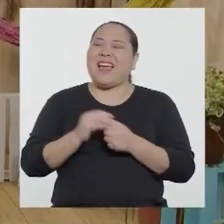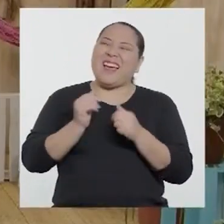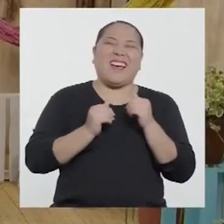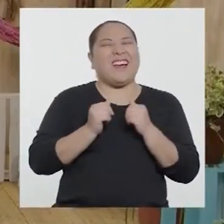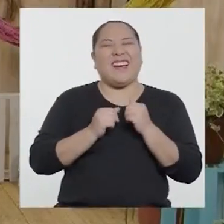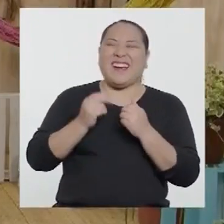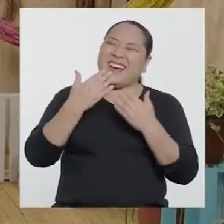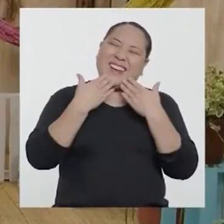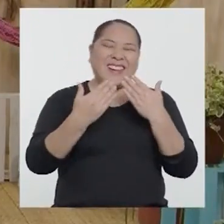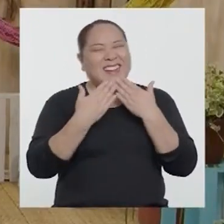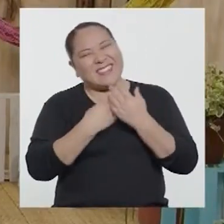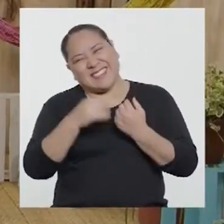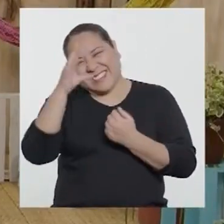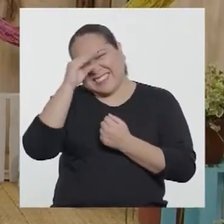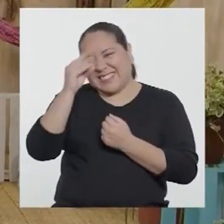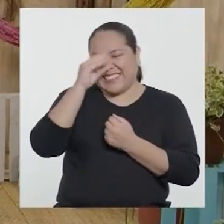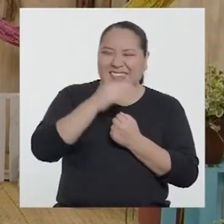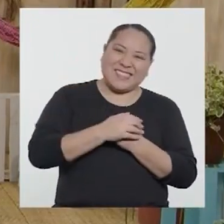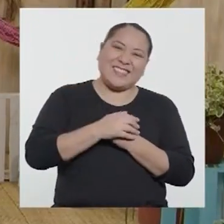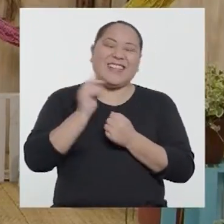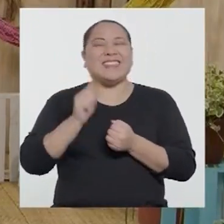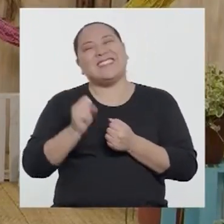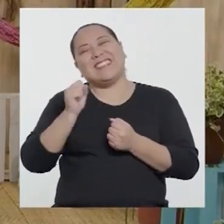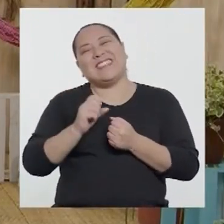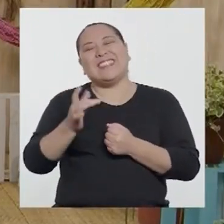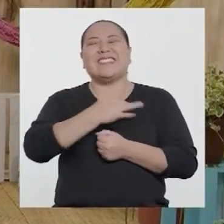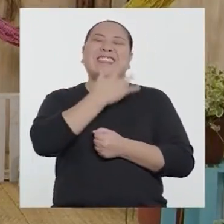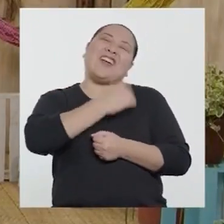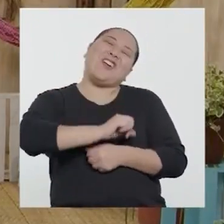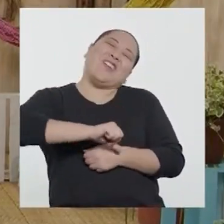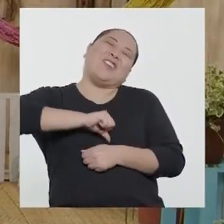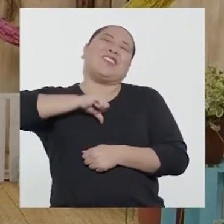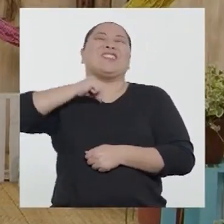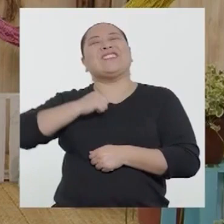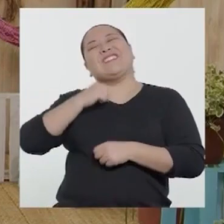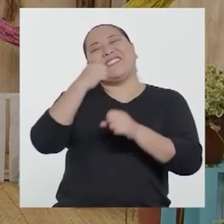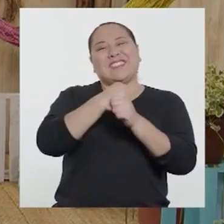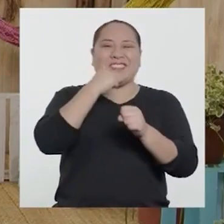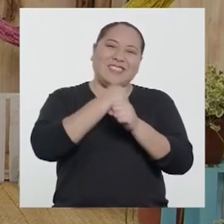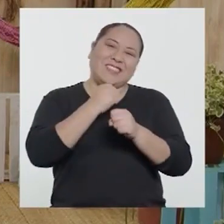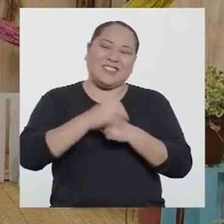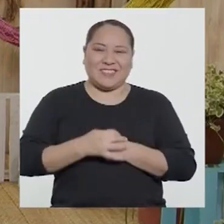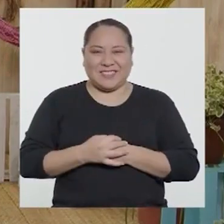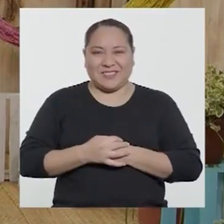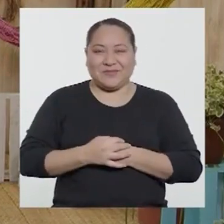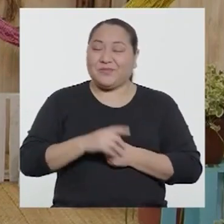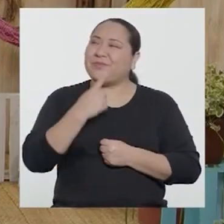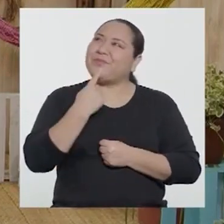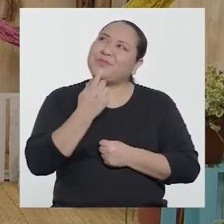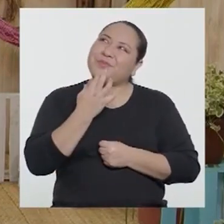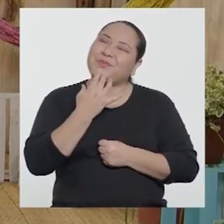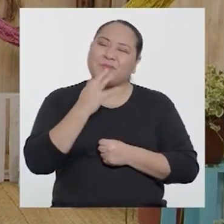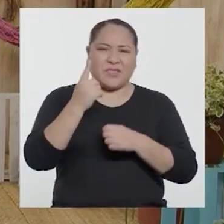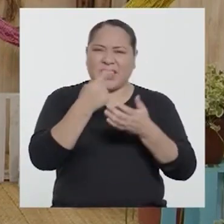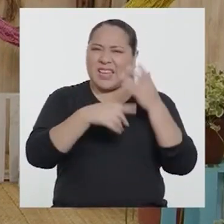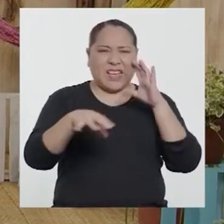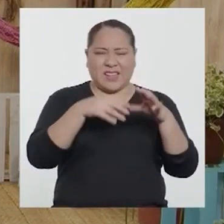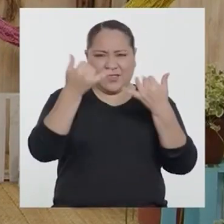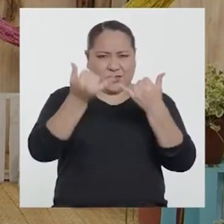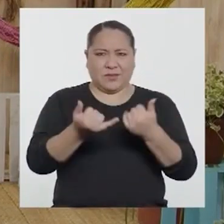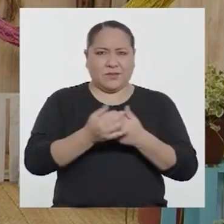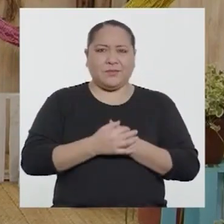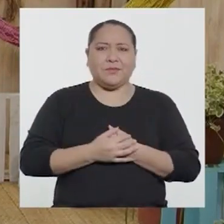¡Ay, gracias, chicos! Estamos muy orgullosos de nuestro trabajo. ¿Qué haremos